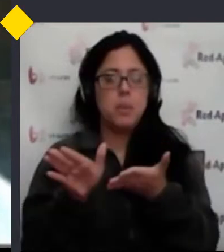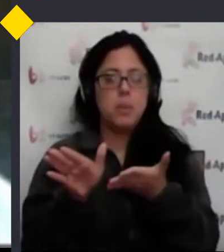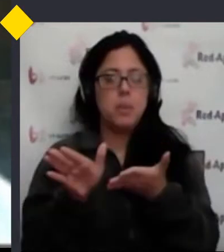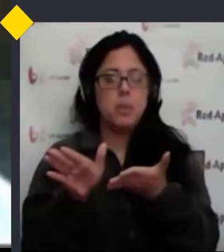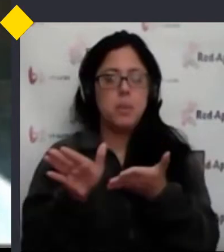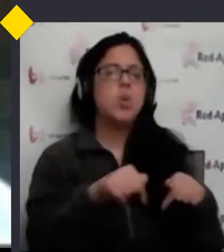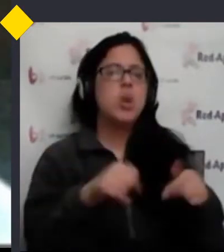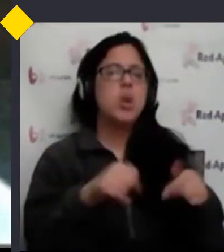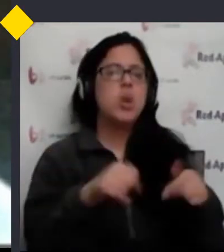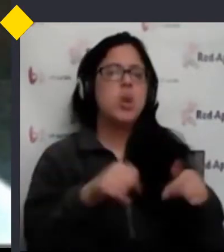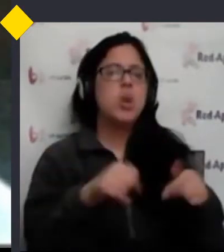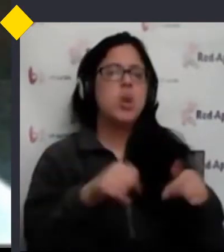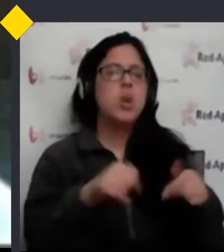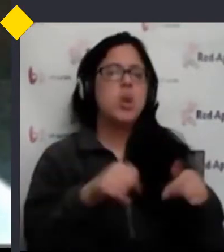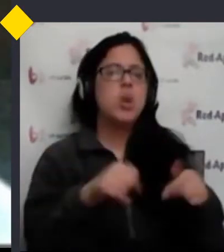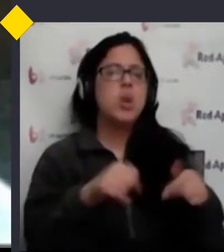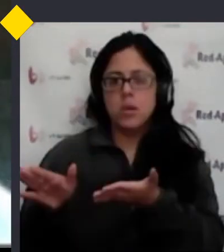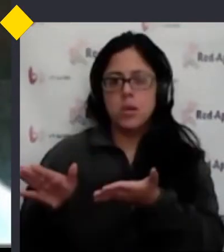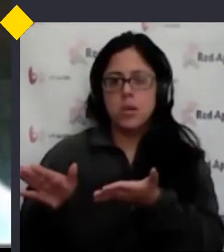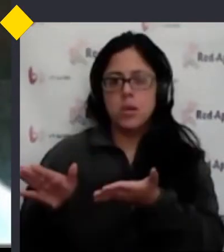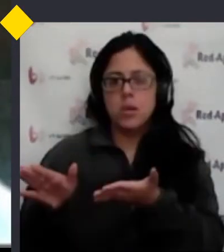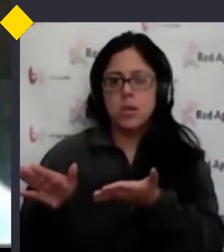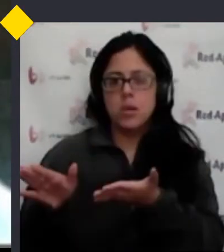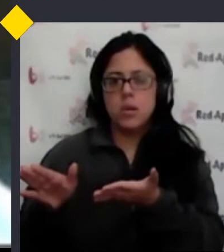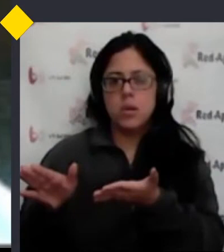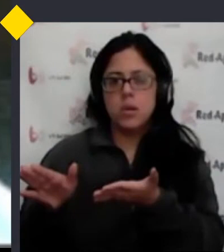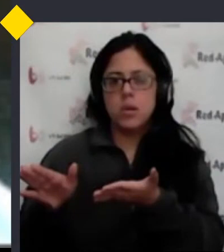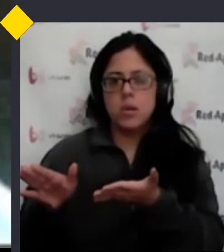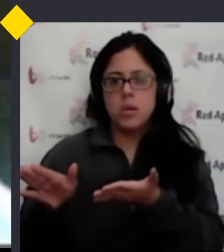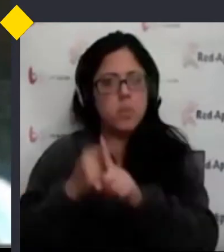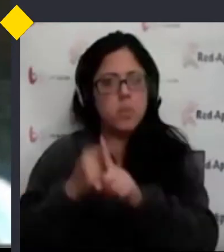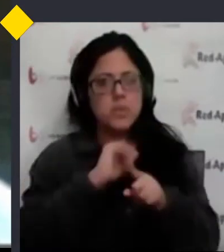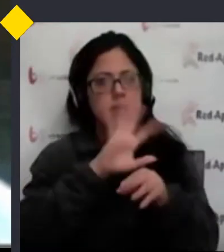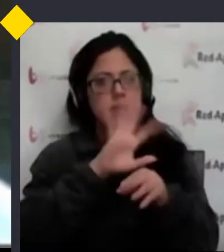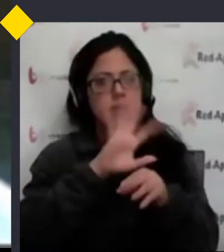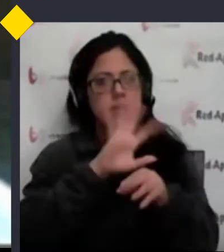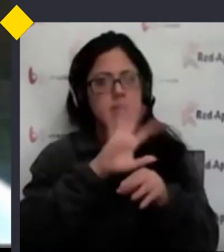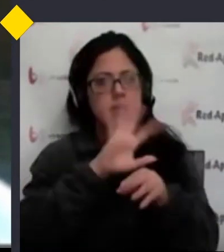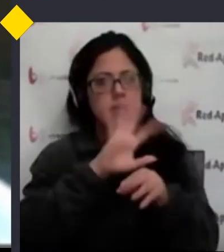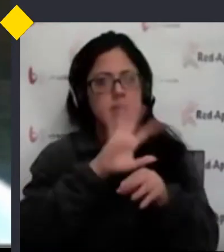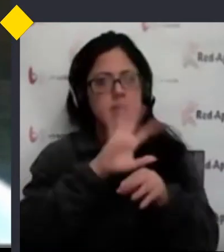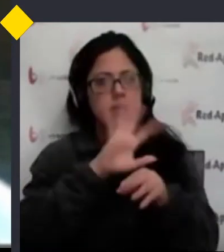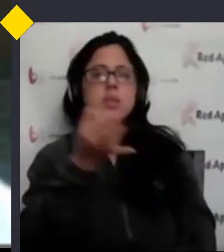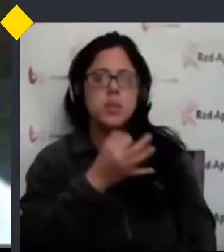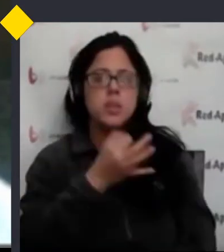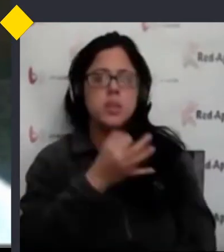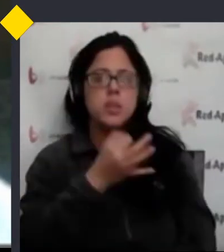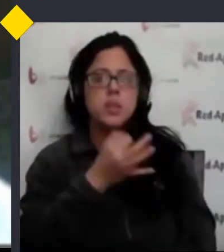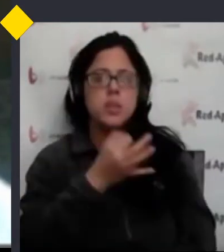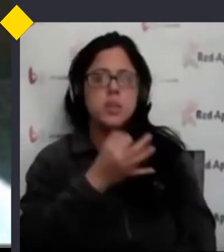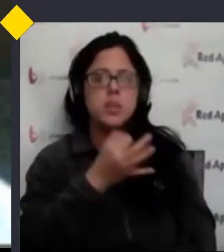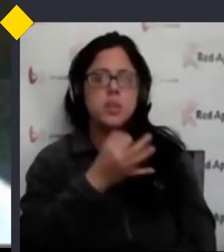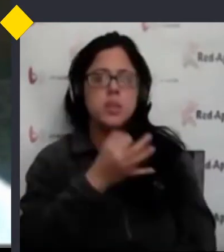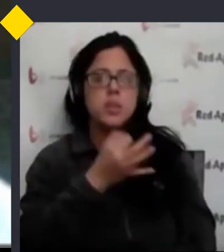exclusión, más que acciones positivas de inclusión, ¿cierto? Y por otra parte, mencionaste algo que creo que es clave en la discusión, porque es complejo